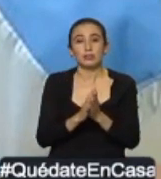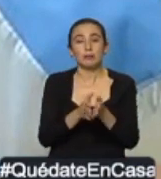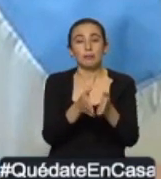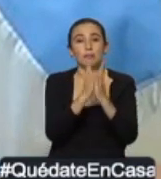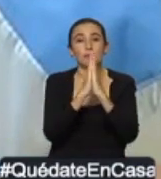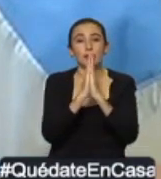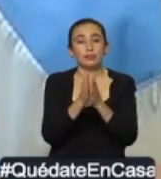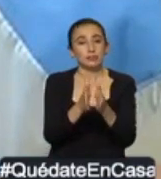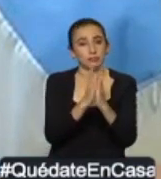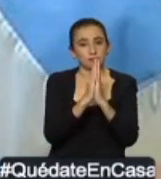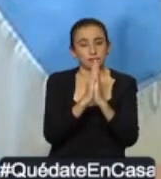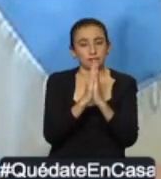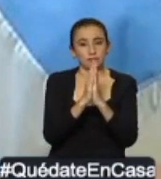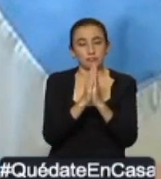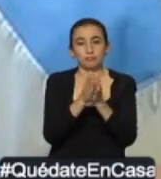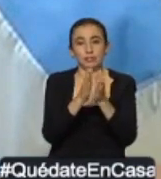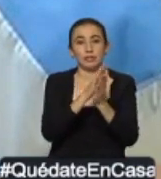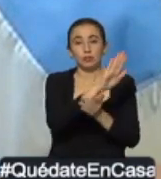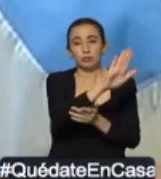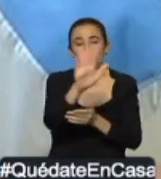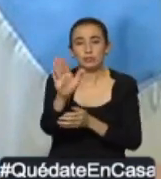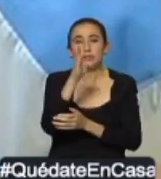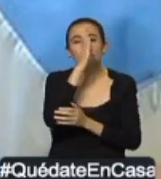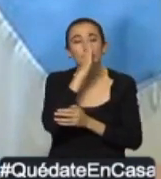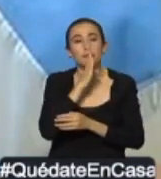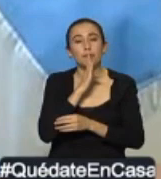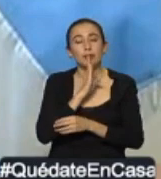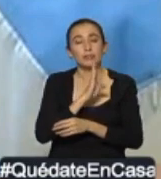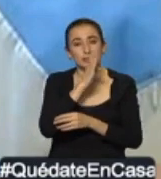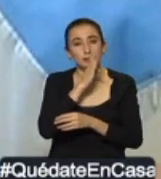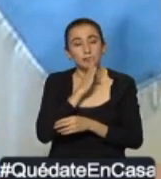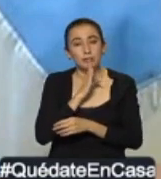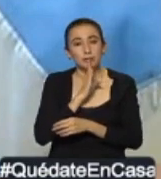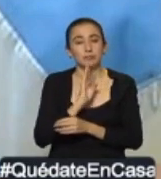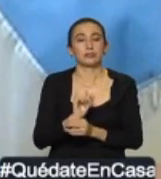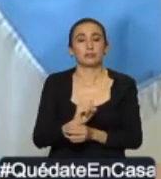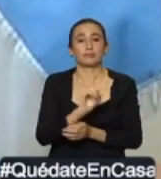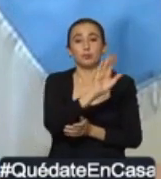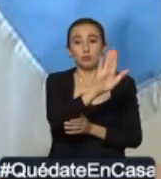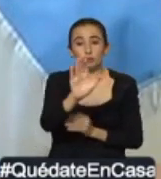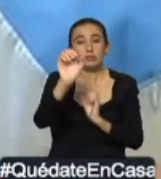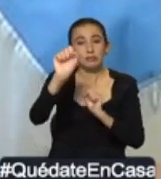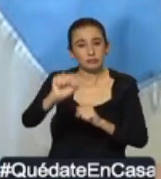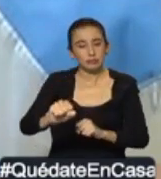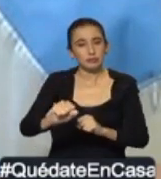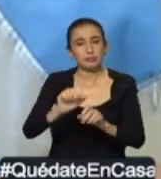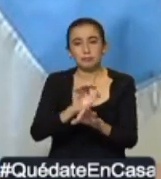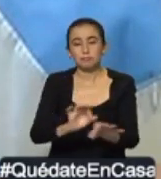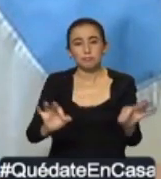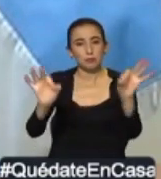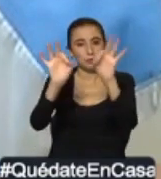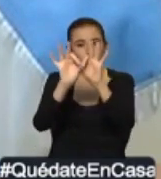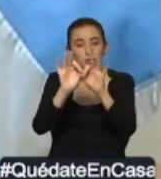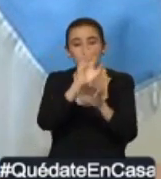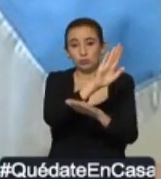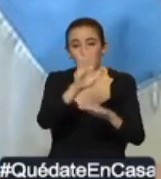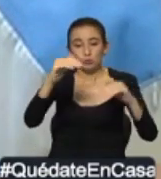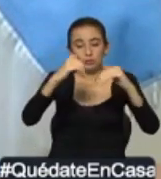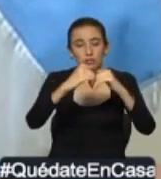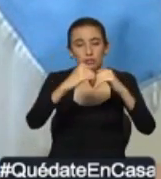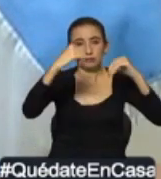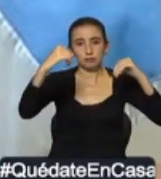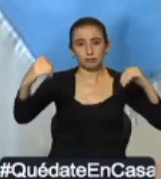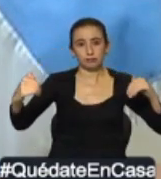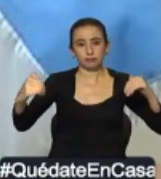paciencia ustedes están haciendo lo que deben hacer el distanciamiento social esta